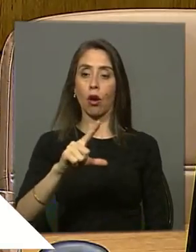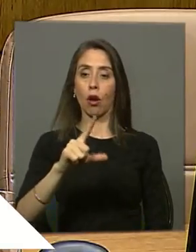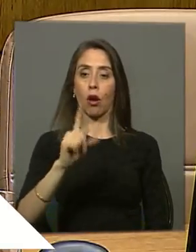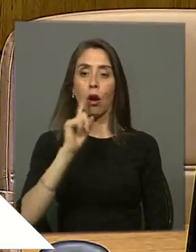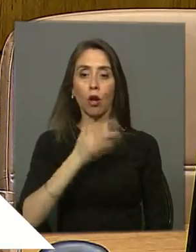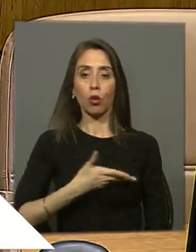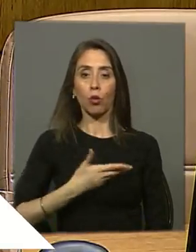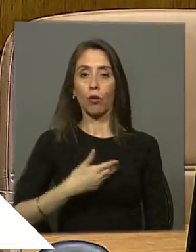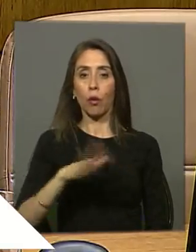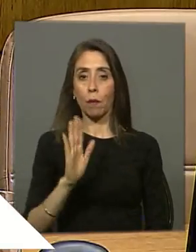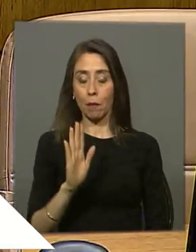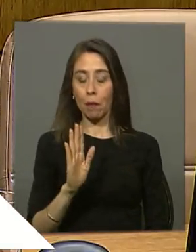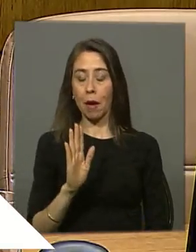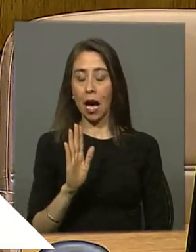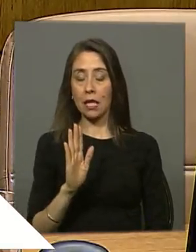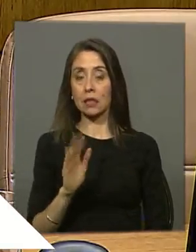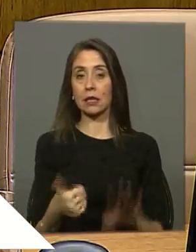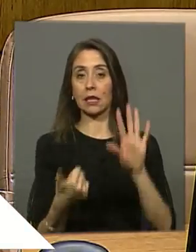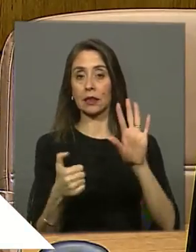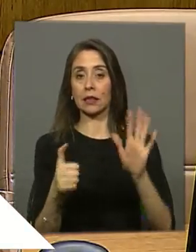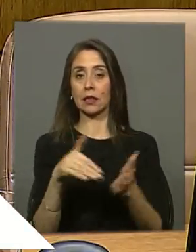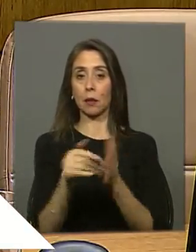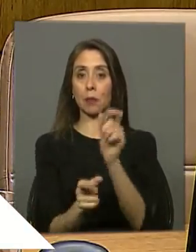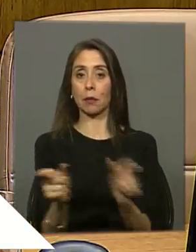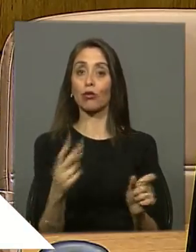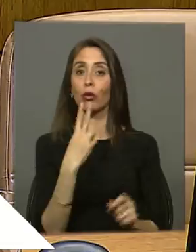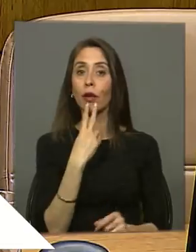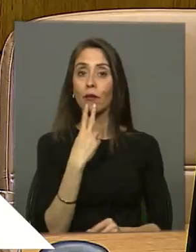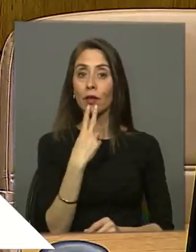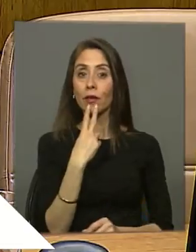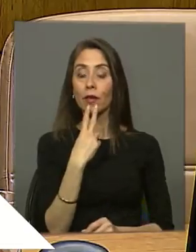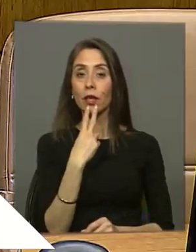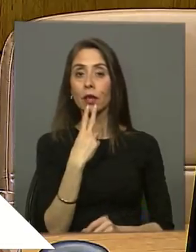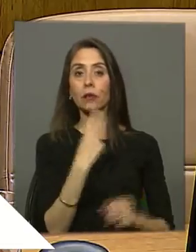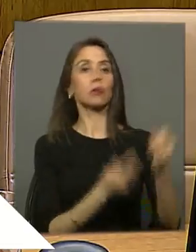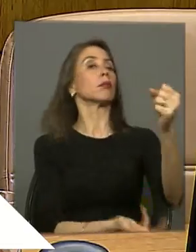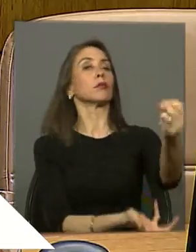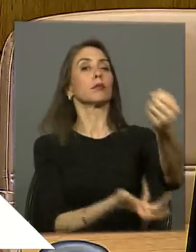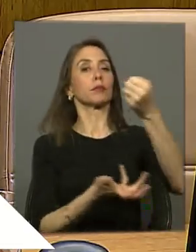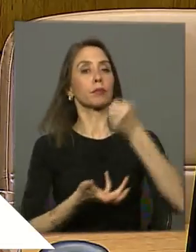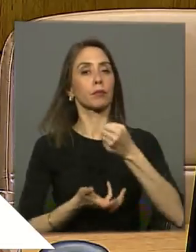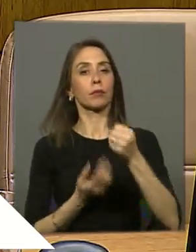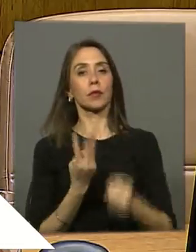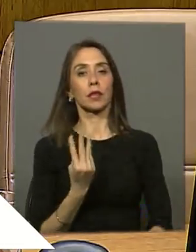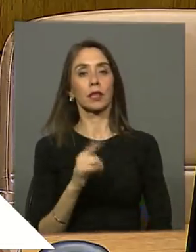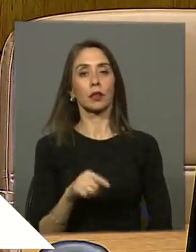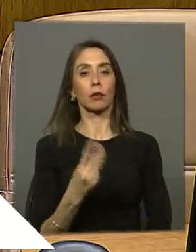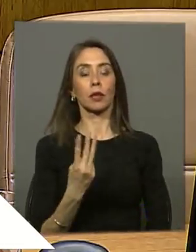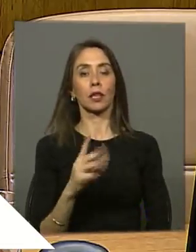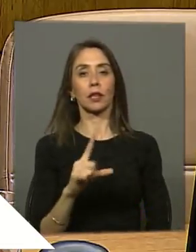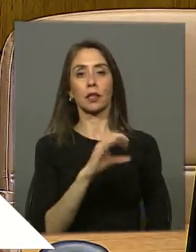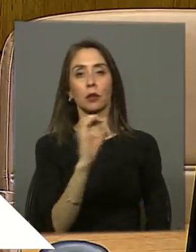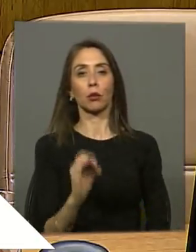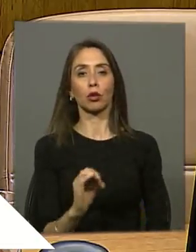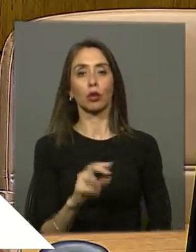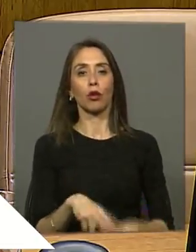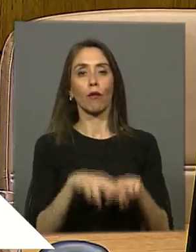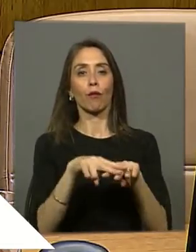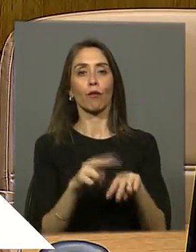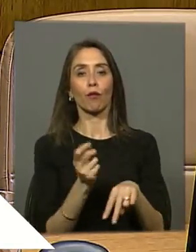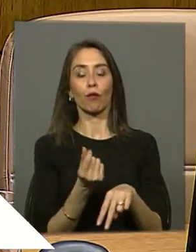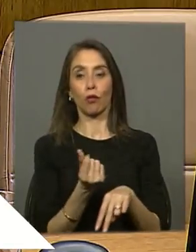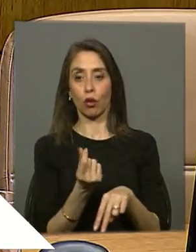tiene más de 60.000 habitantes obtuvo 13,37% de los recursos que